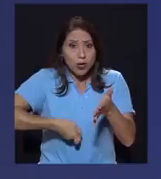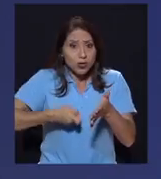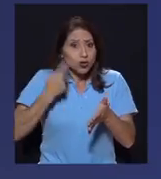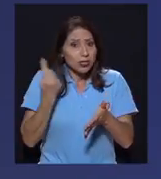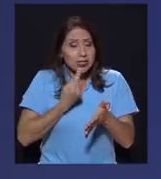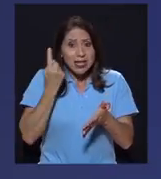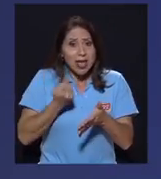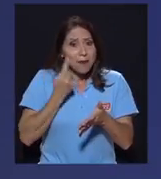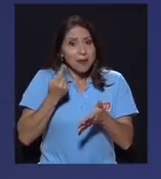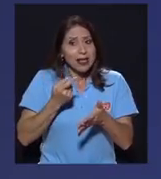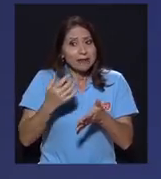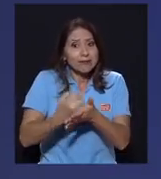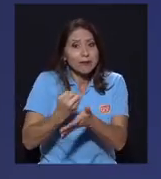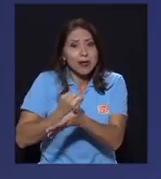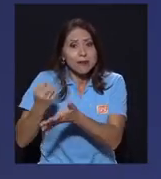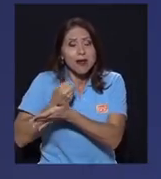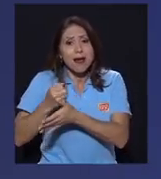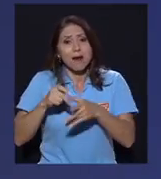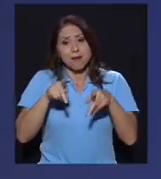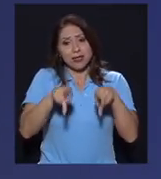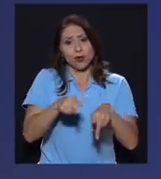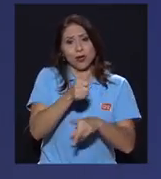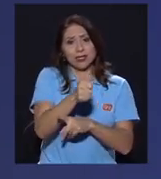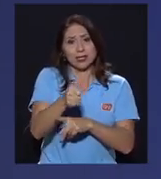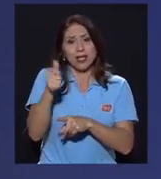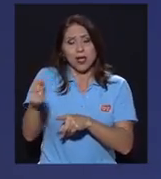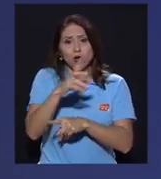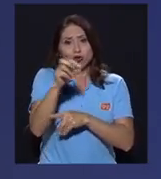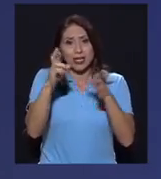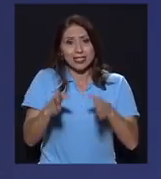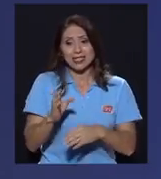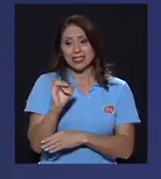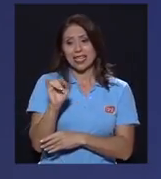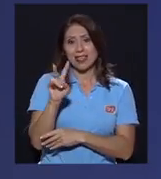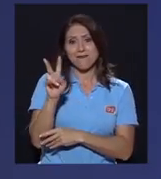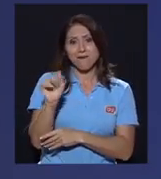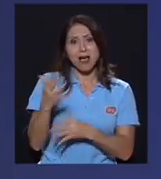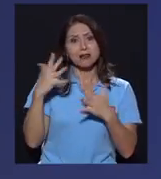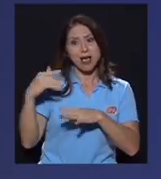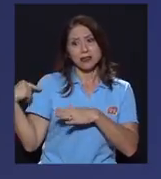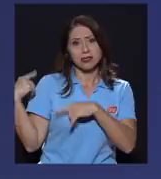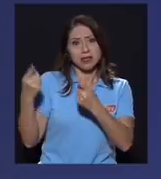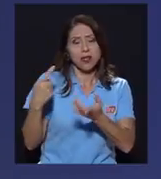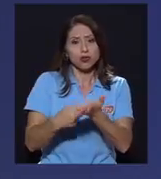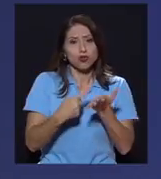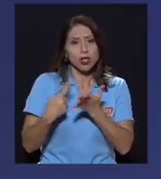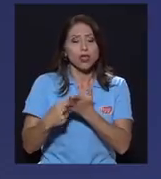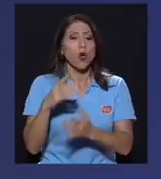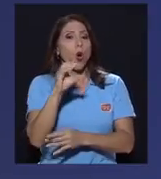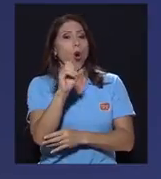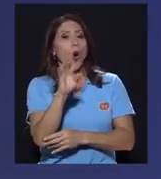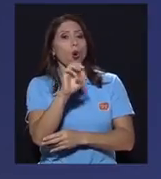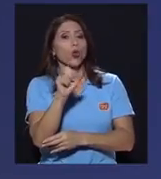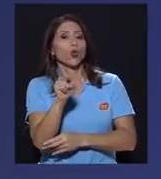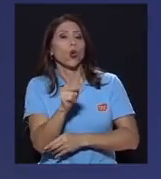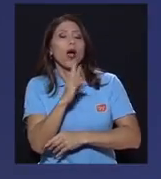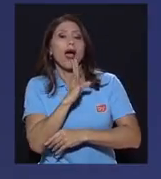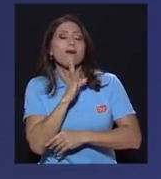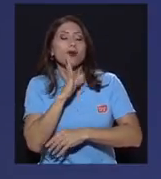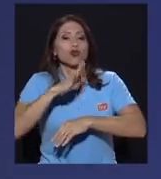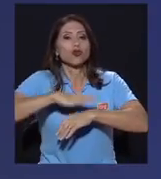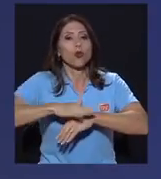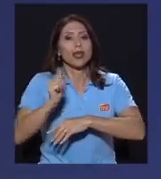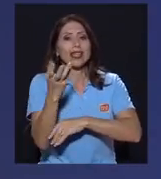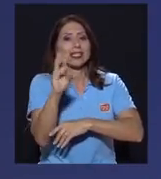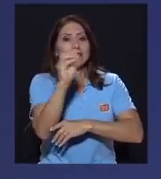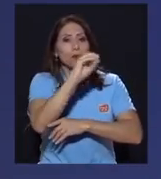irían al bolsillo de los costarricenses el iva es una de las cosas que se han estado discutiendo ottón solís habló de un 16 por ciento y recuerdo